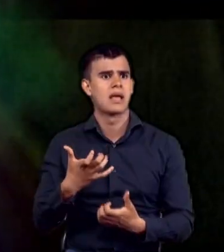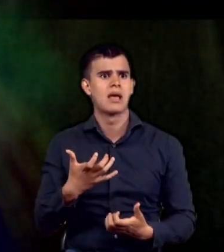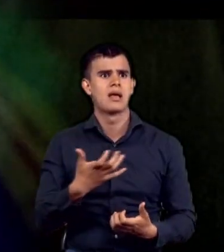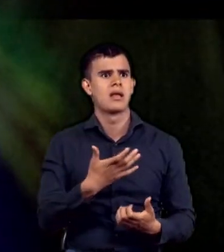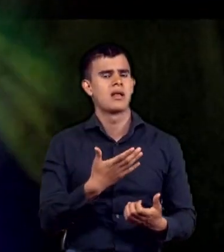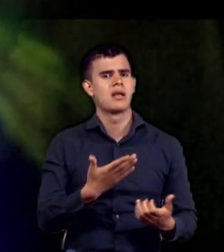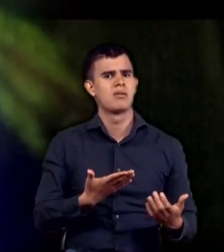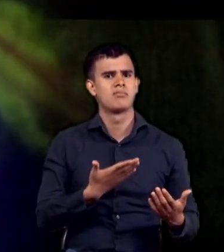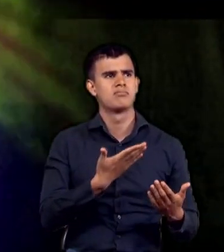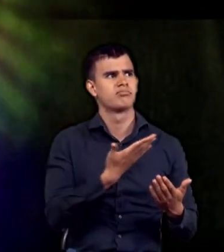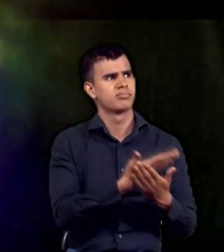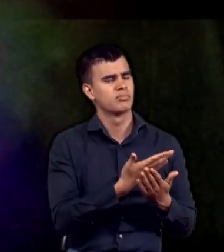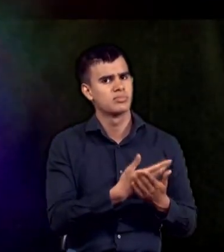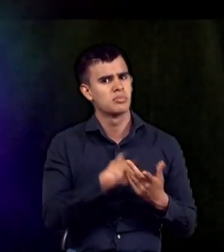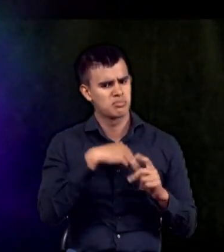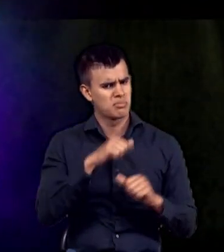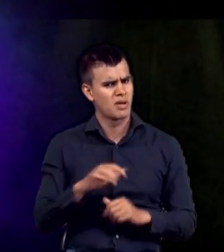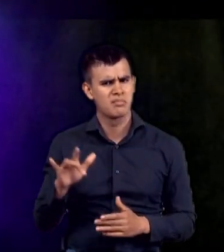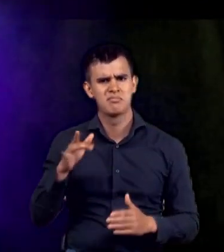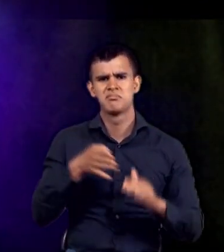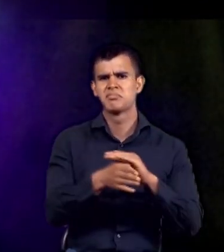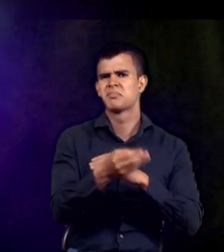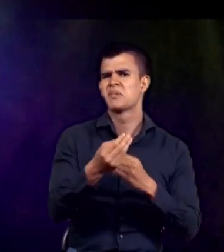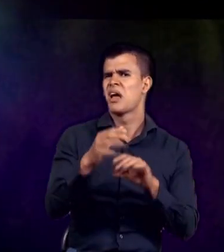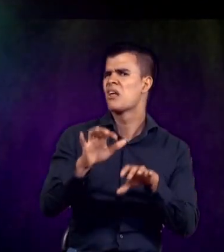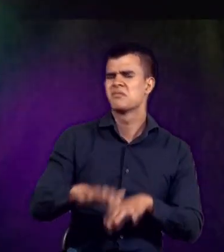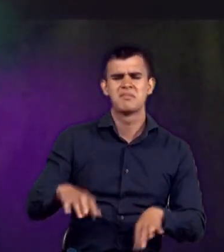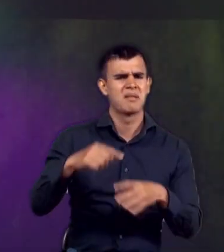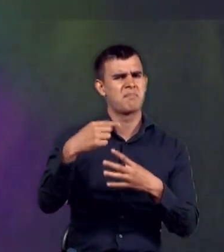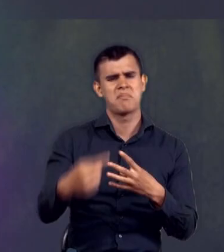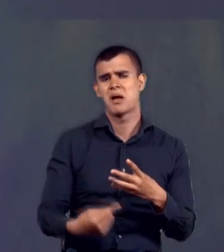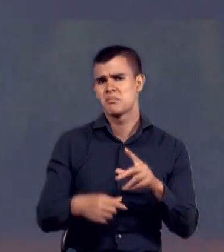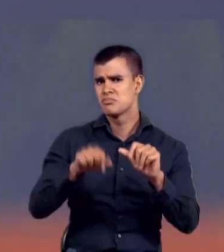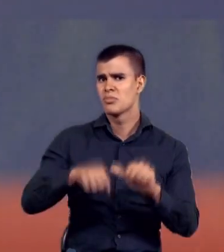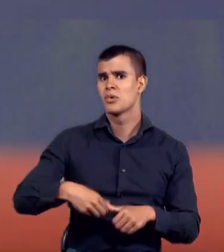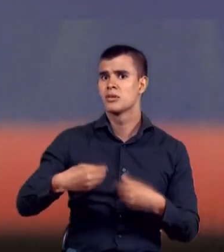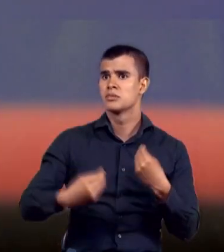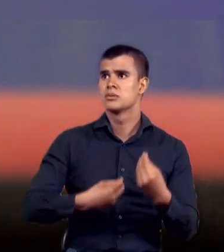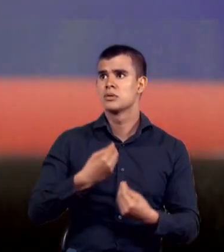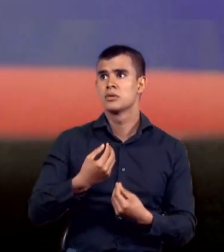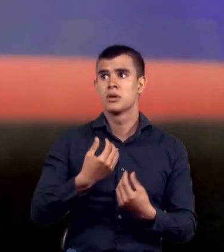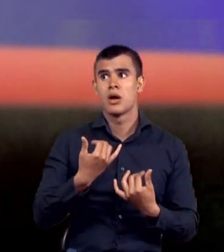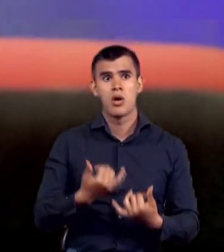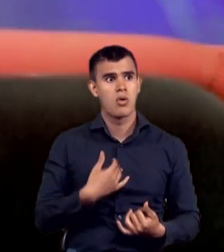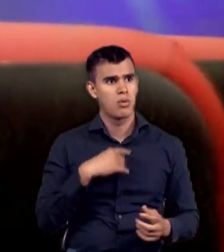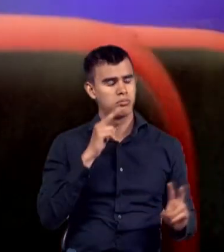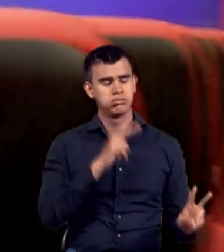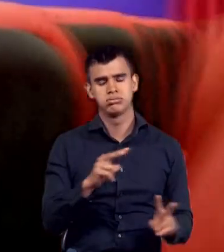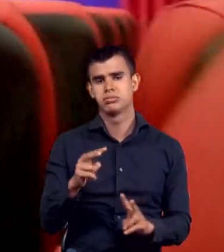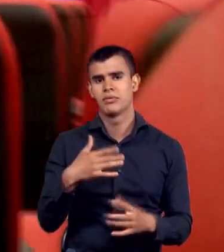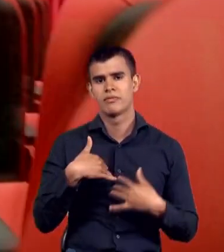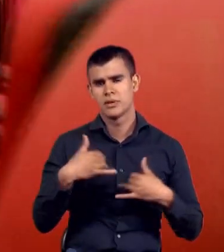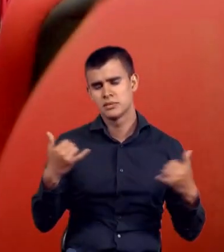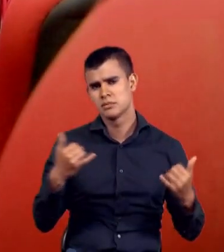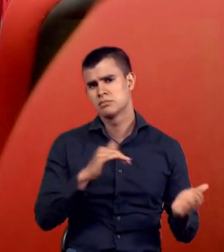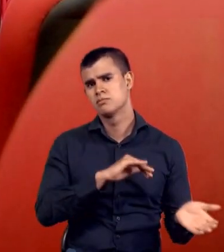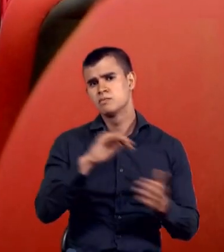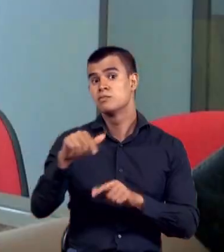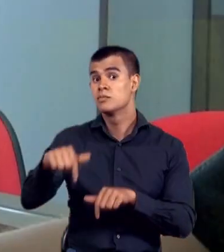forma beneficiar al grupo por si necesitamos algún aporte, y aquí podemos realizar muchas actividades, entonces es algo